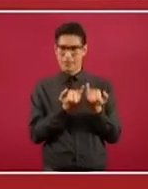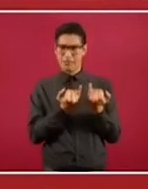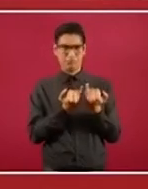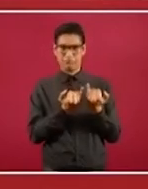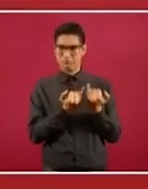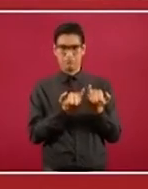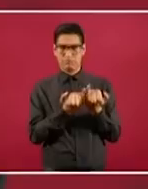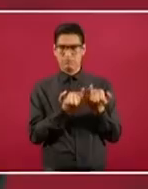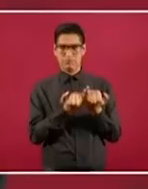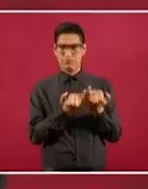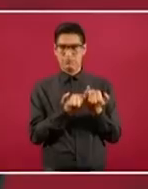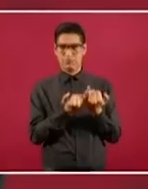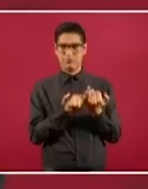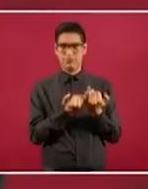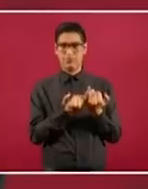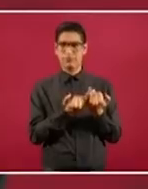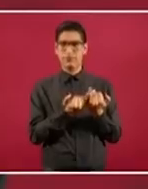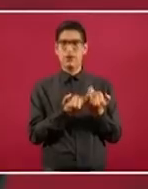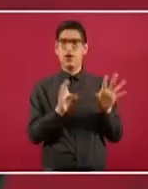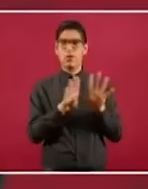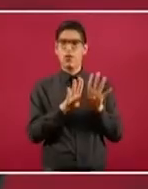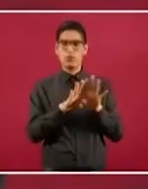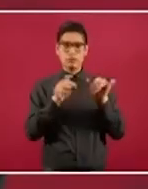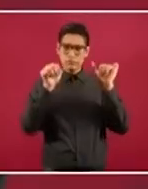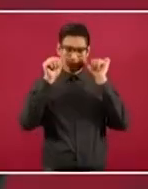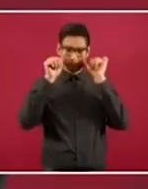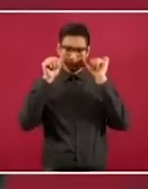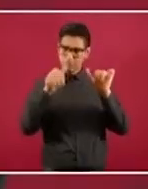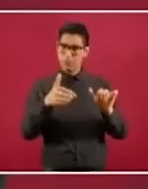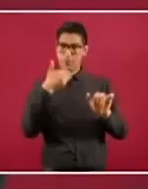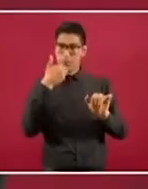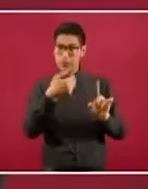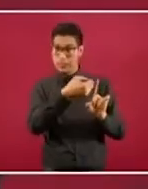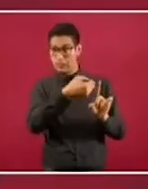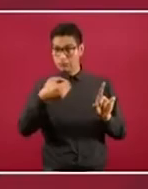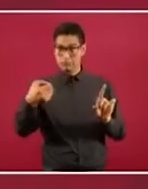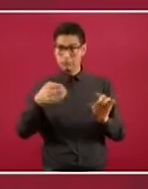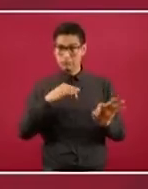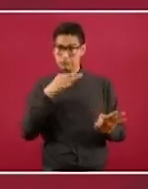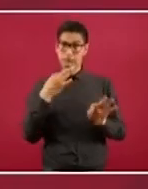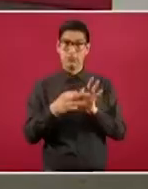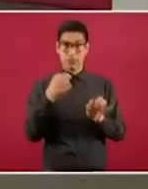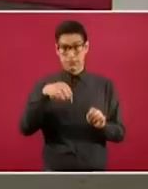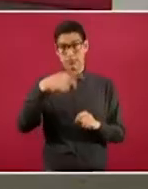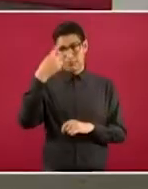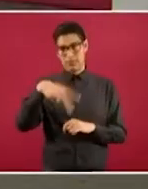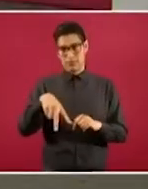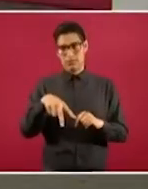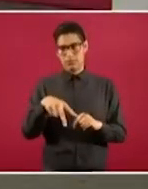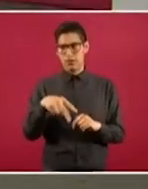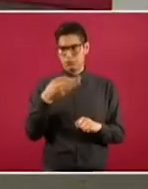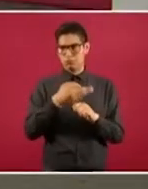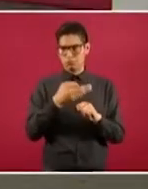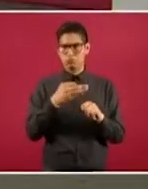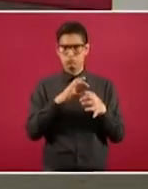mantener dar una atención de la manera más ordenada posible en México.